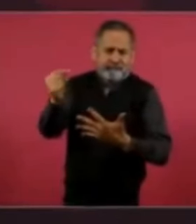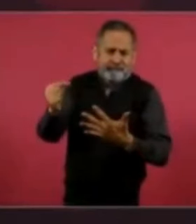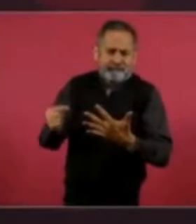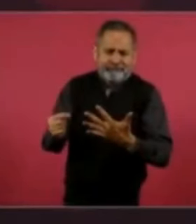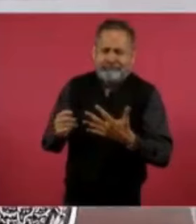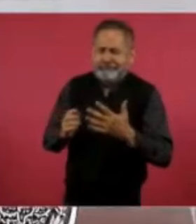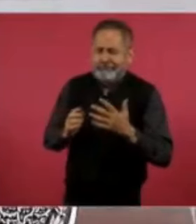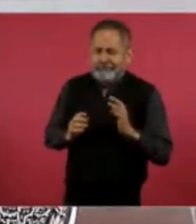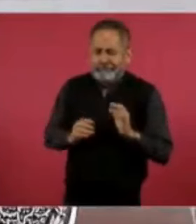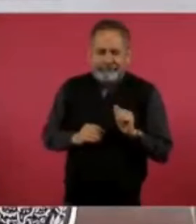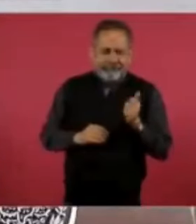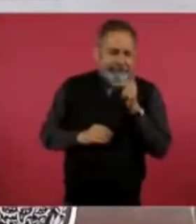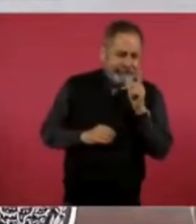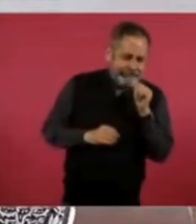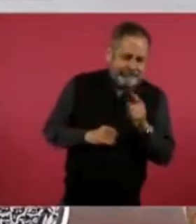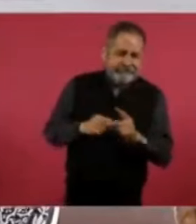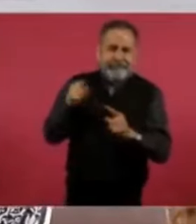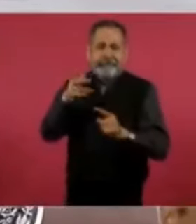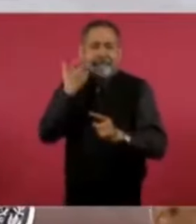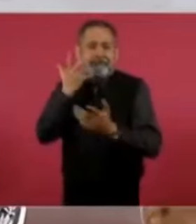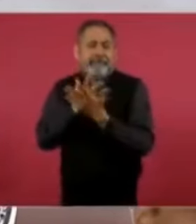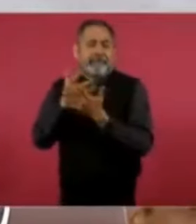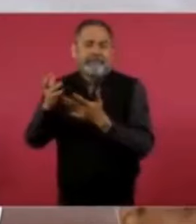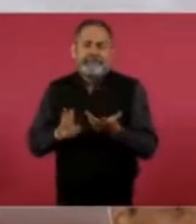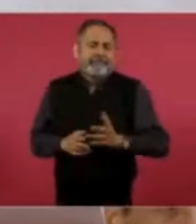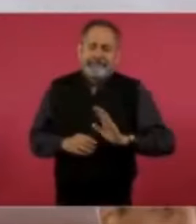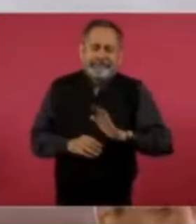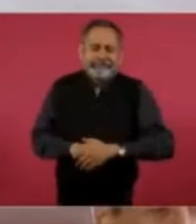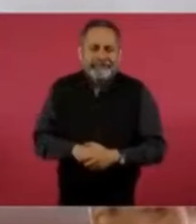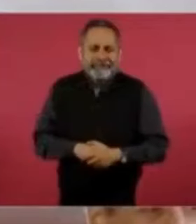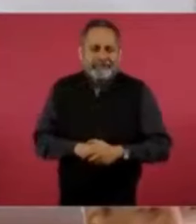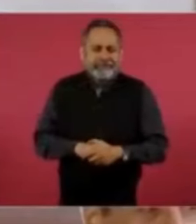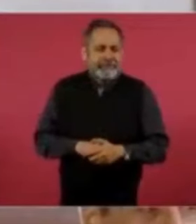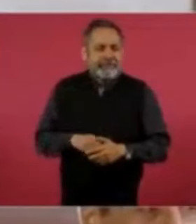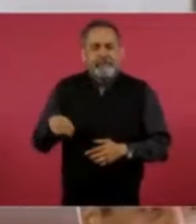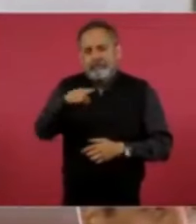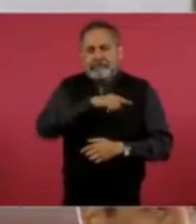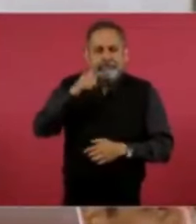no quiero usar otro término que de